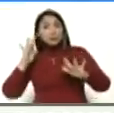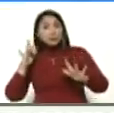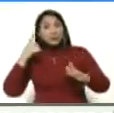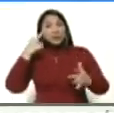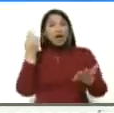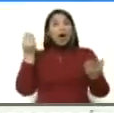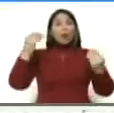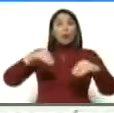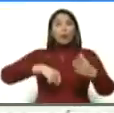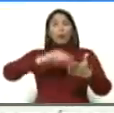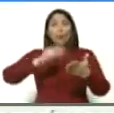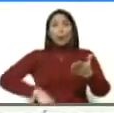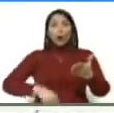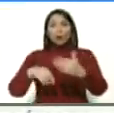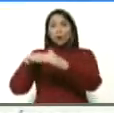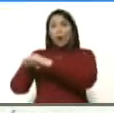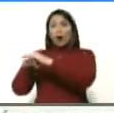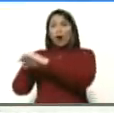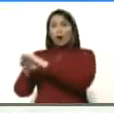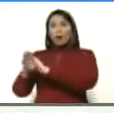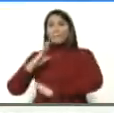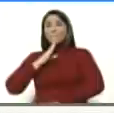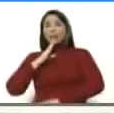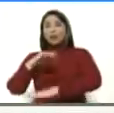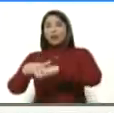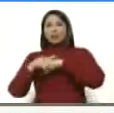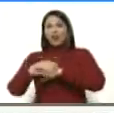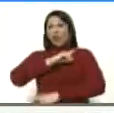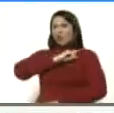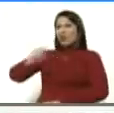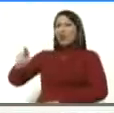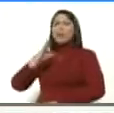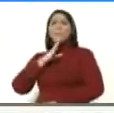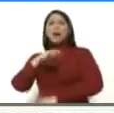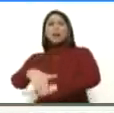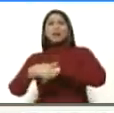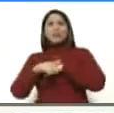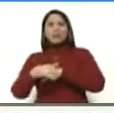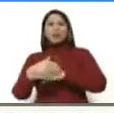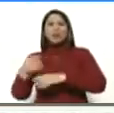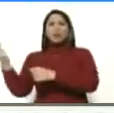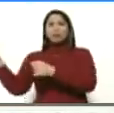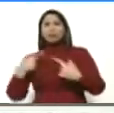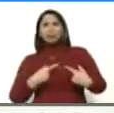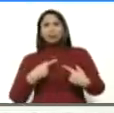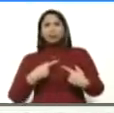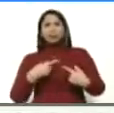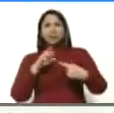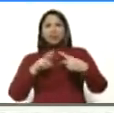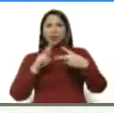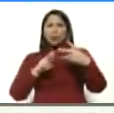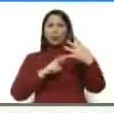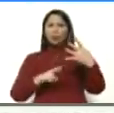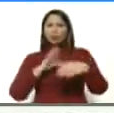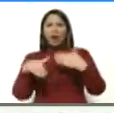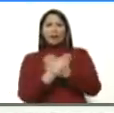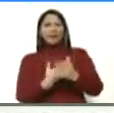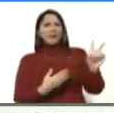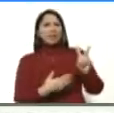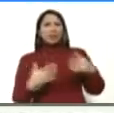contrato de depósito, ordenándole al Banco de Inglaterra el retorno de estos recursos a